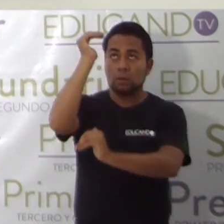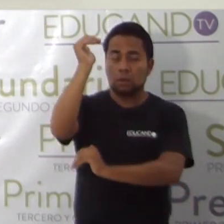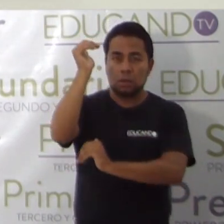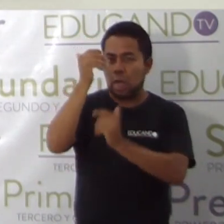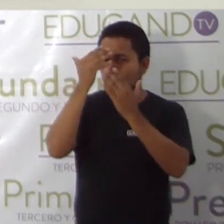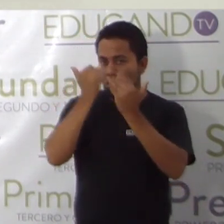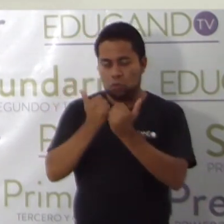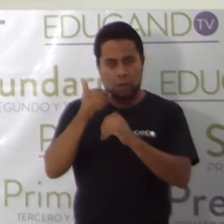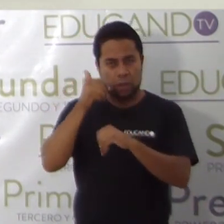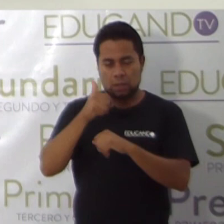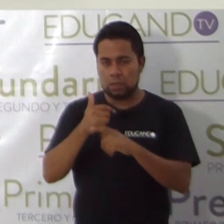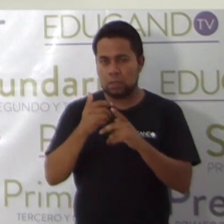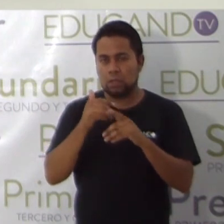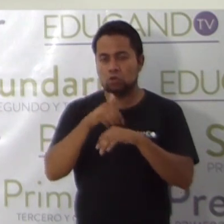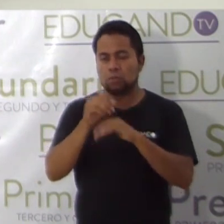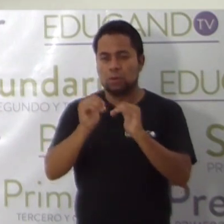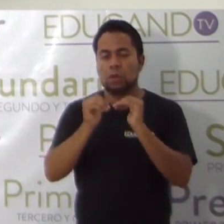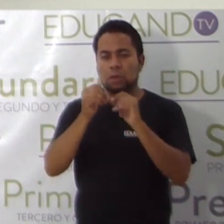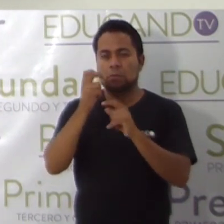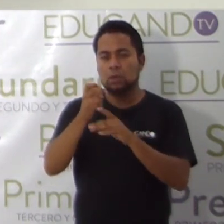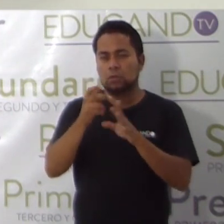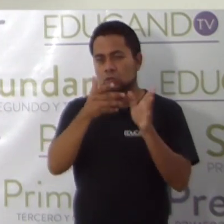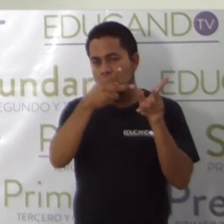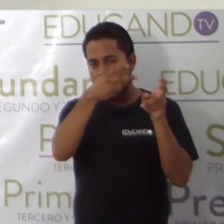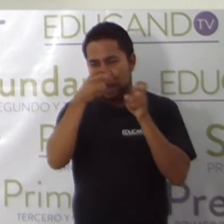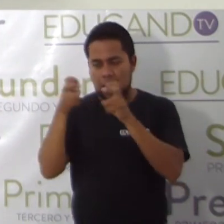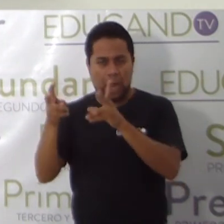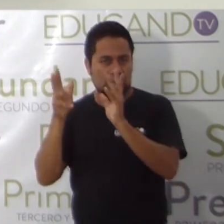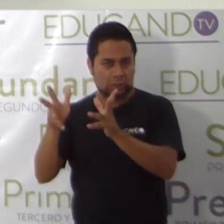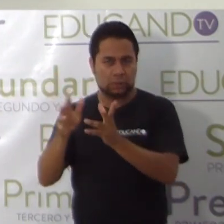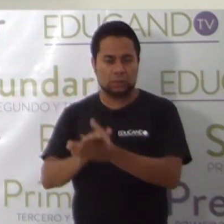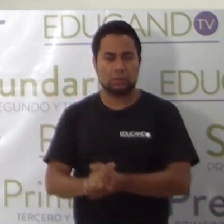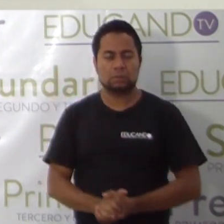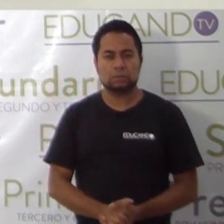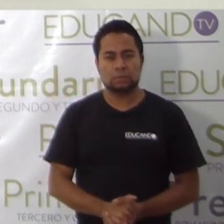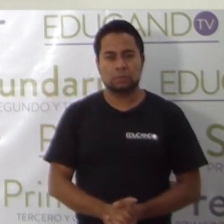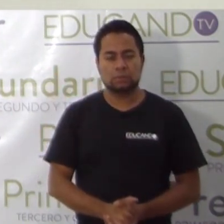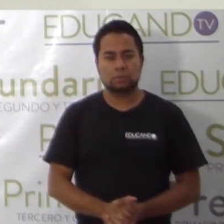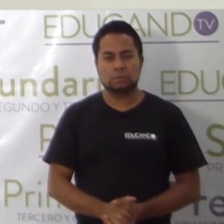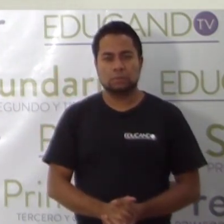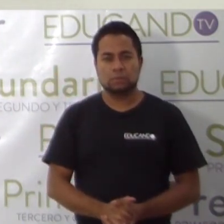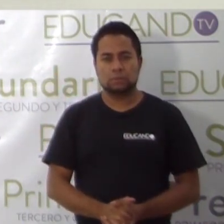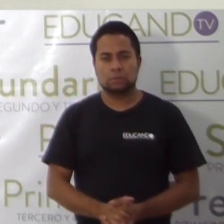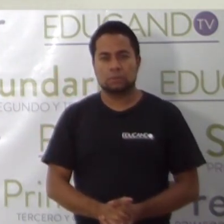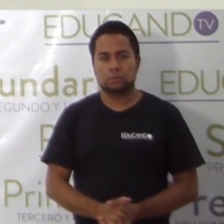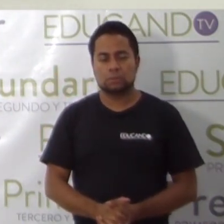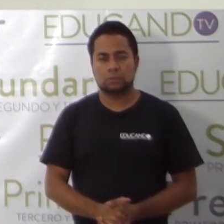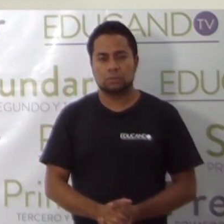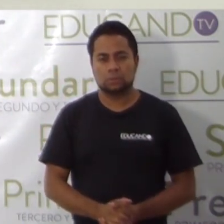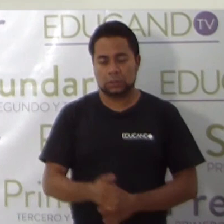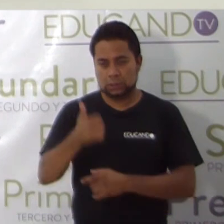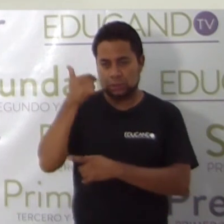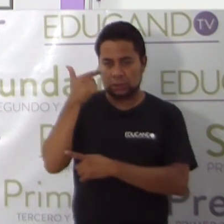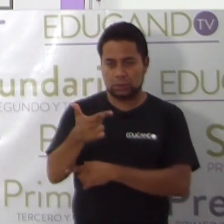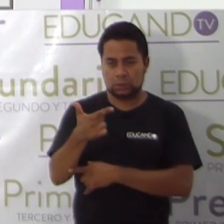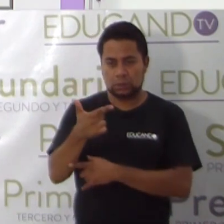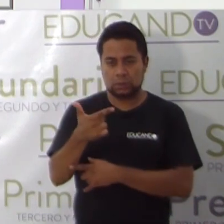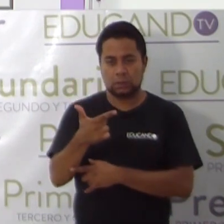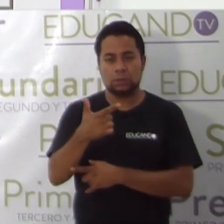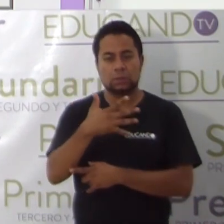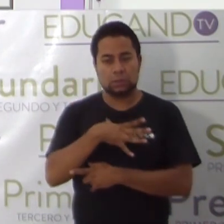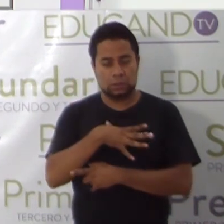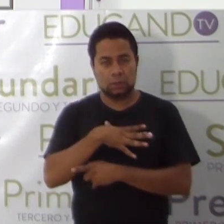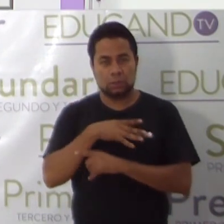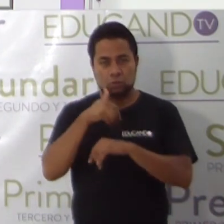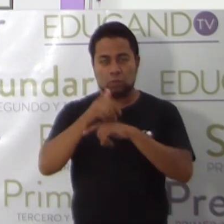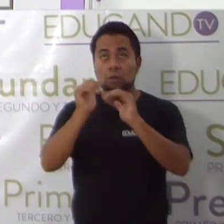ningún dato arriba, por lo tanto, vamos a escribirlo tal como está. 3, ¿sí? El 7 tiene un